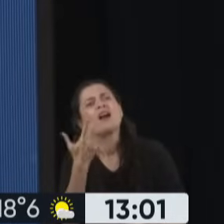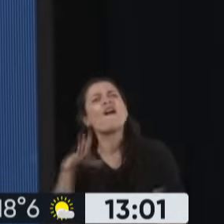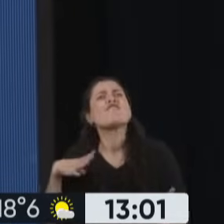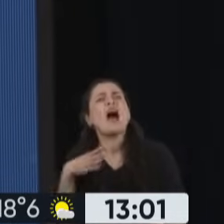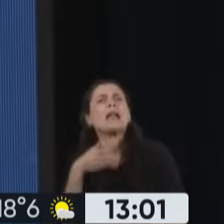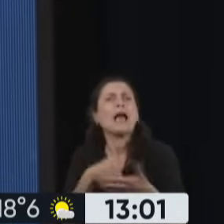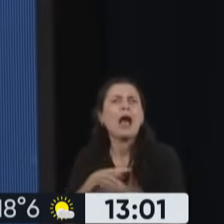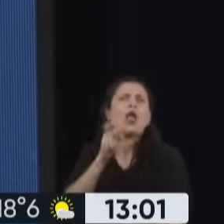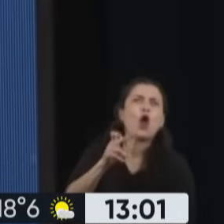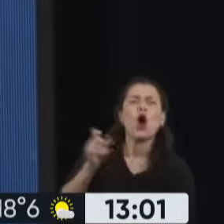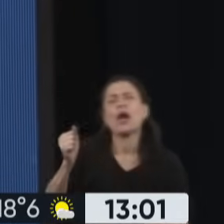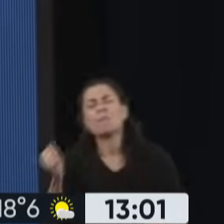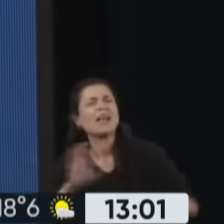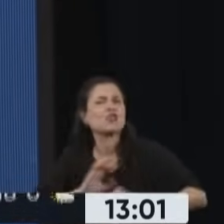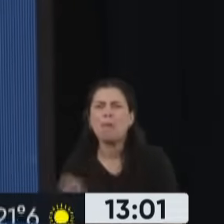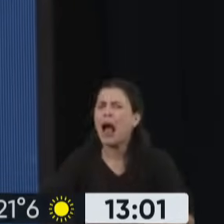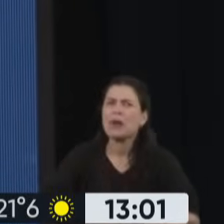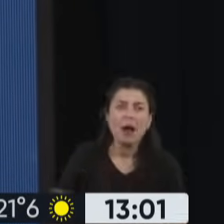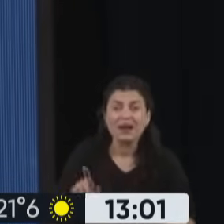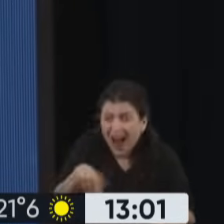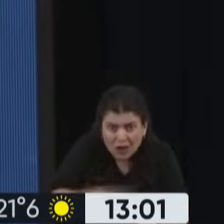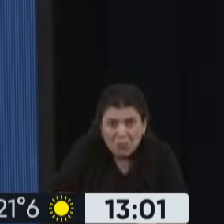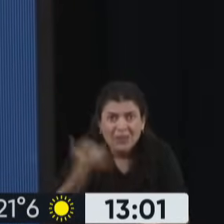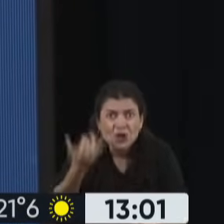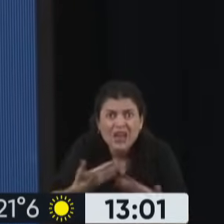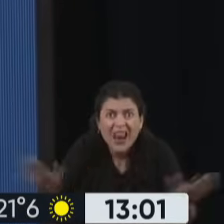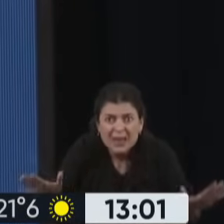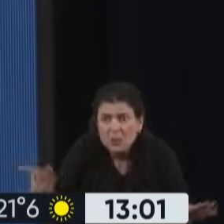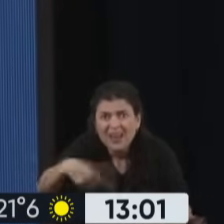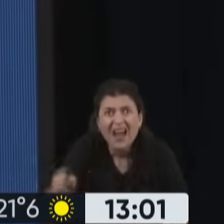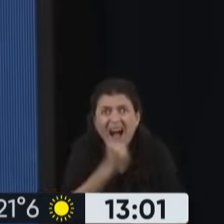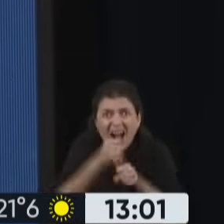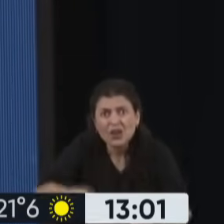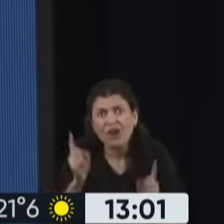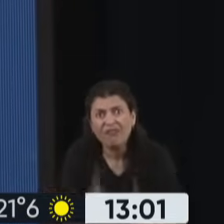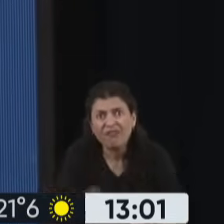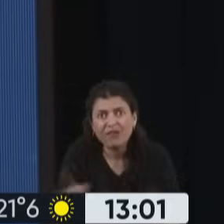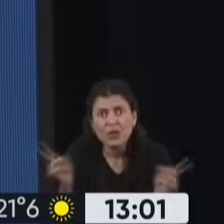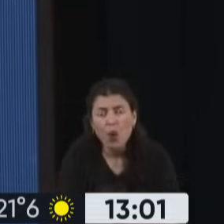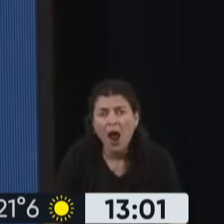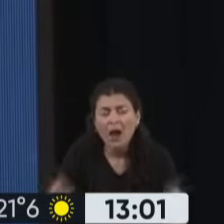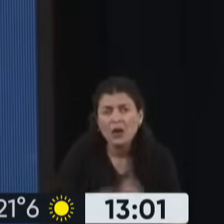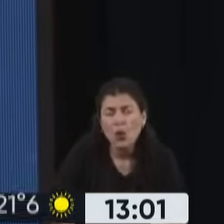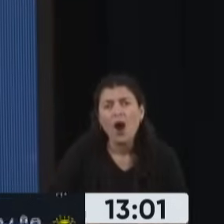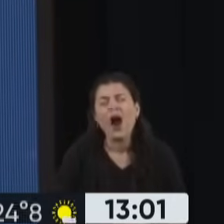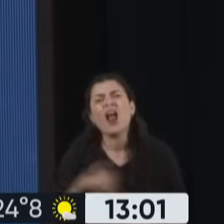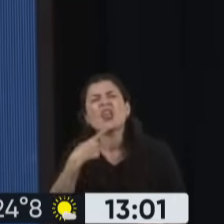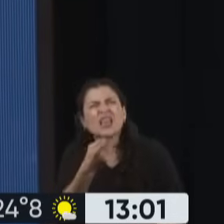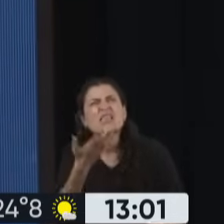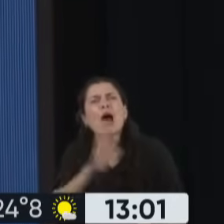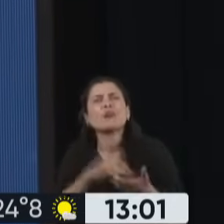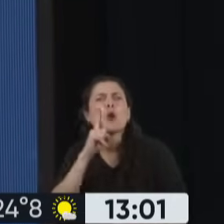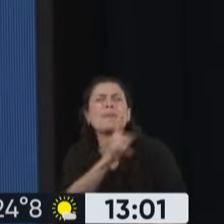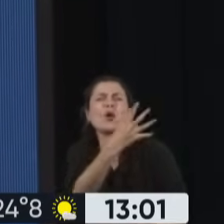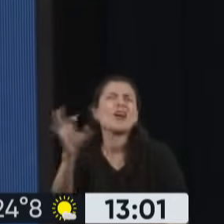libre. Digo, no solo que no se les dio el escenario apocalíptico de que iba a romper los 1400 y que se